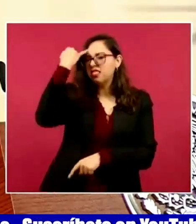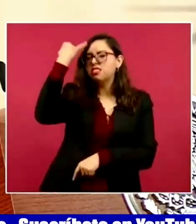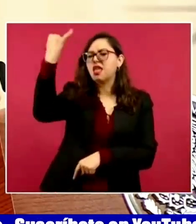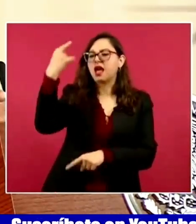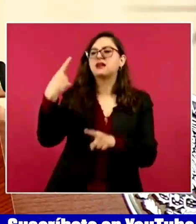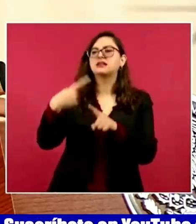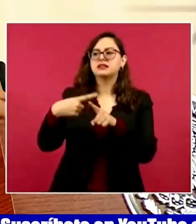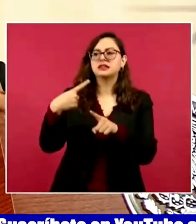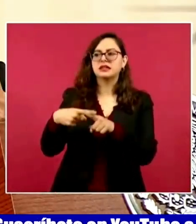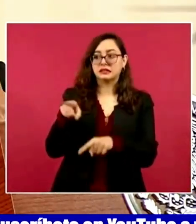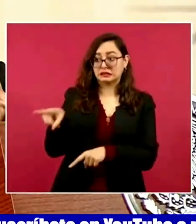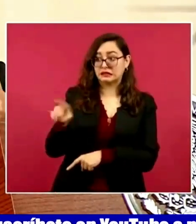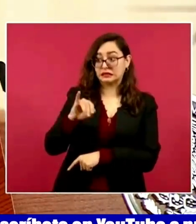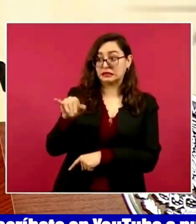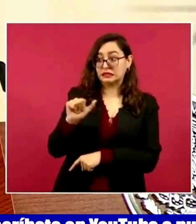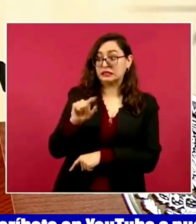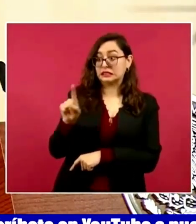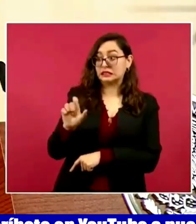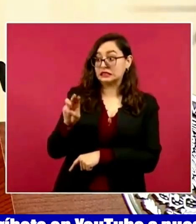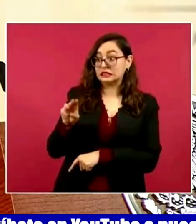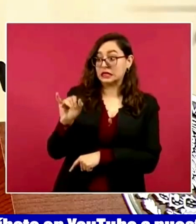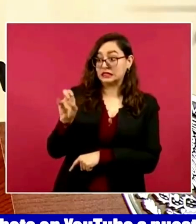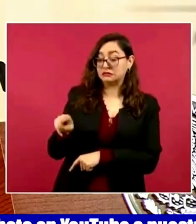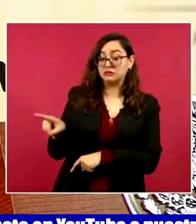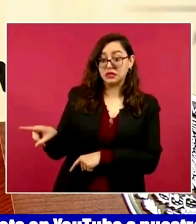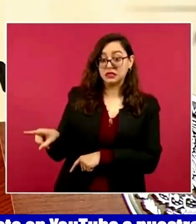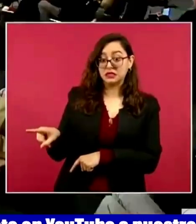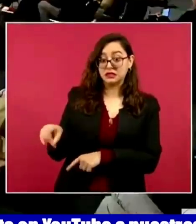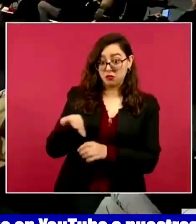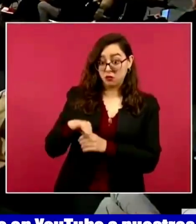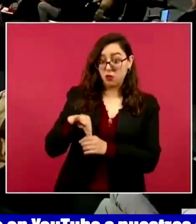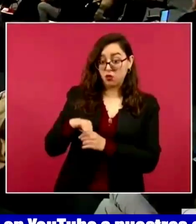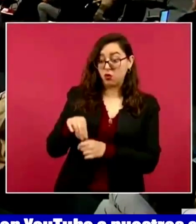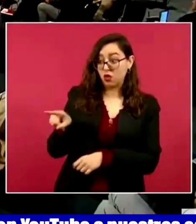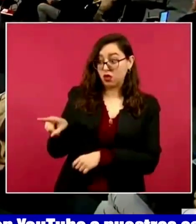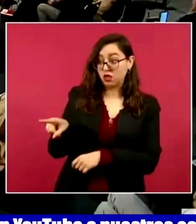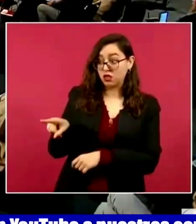era nada más Yasmín y 2 los que habían votado. No,